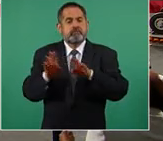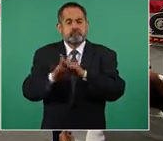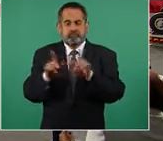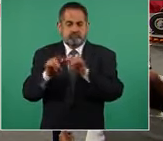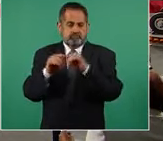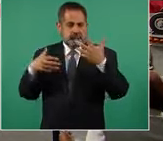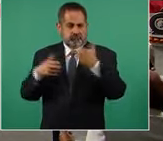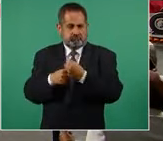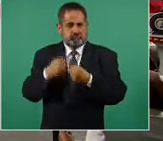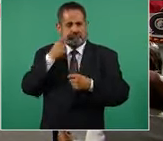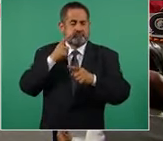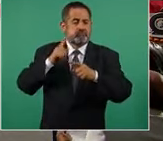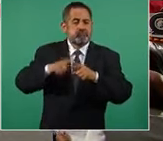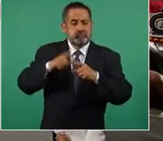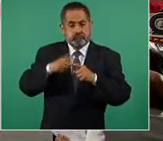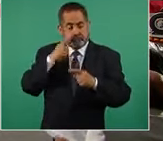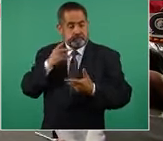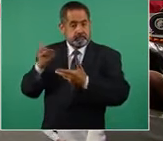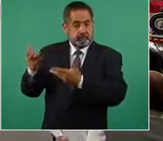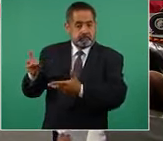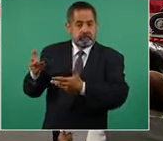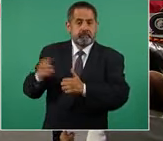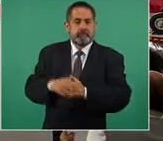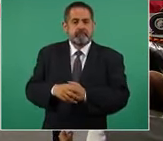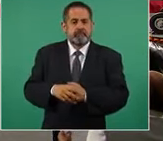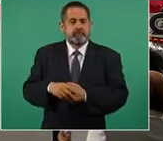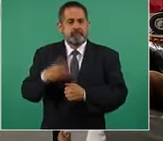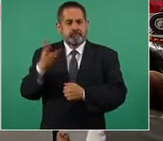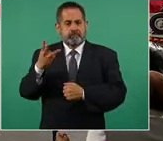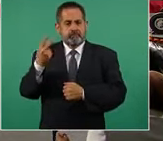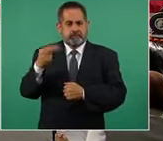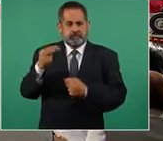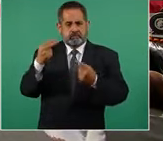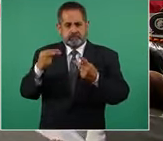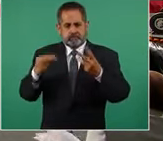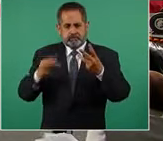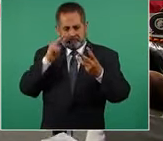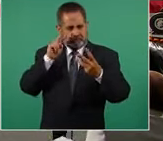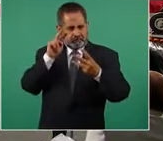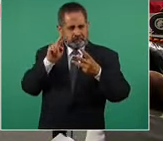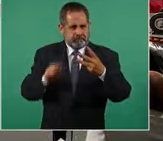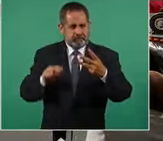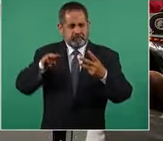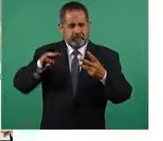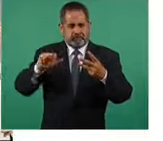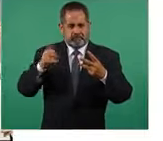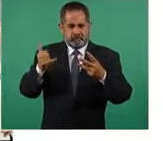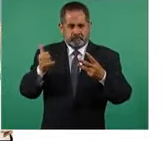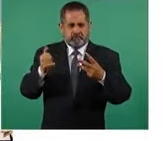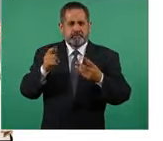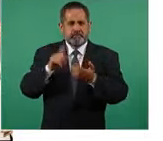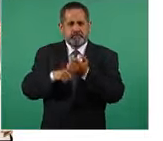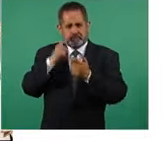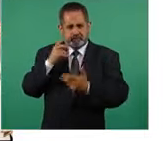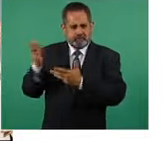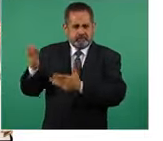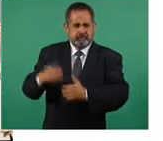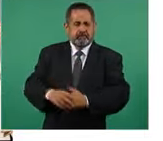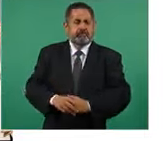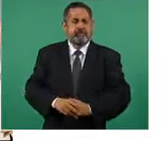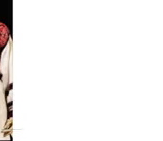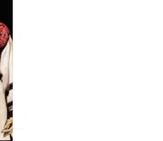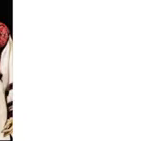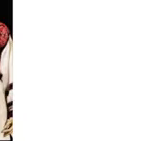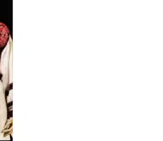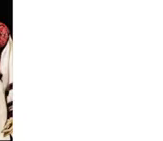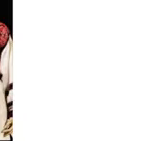resumen. Aquí estamos en primer, vieron 3 nombres, son nombres mayas que significan 3 tipos de trenes.